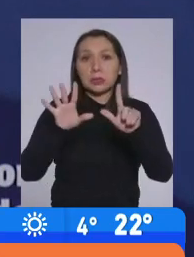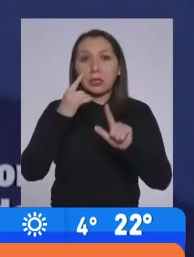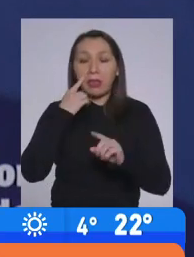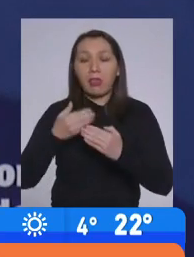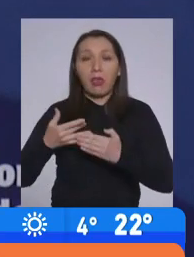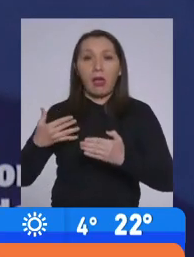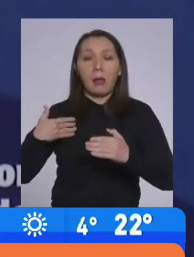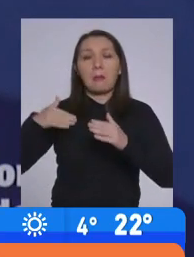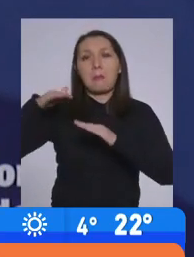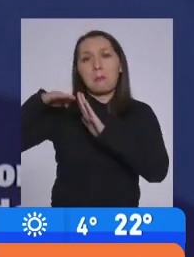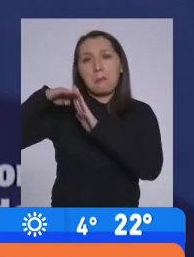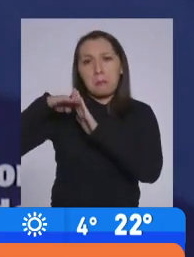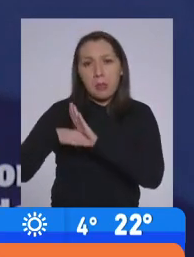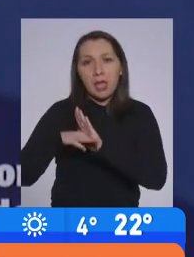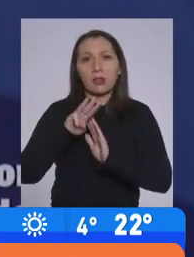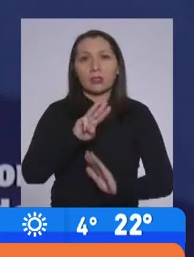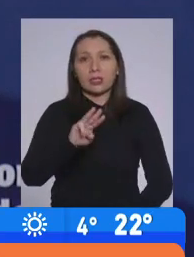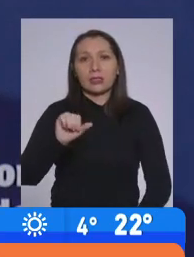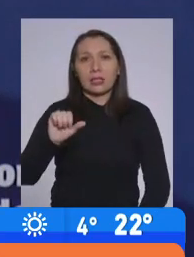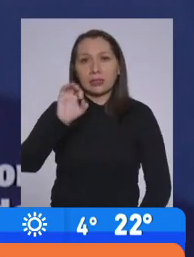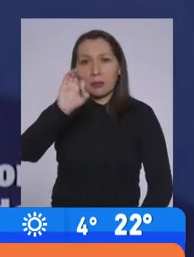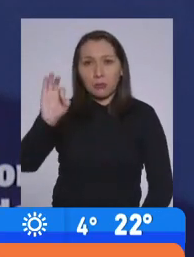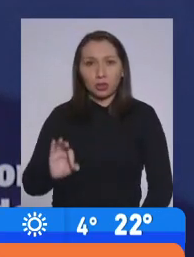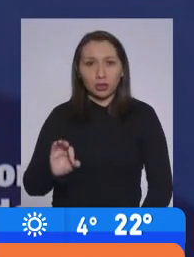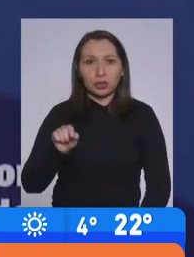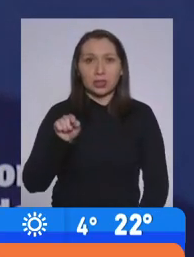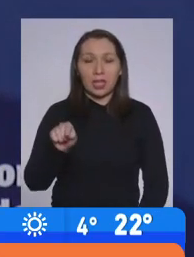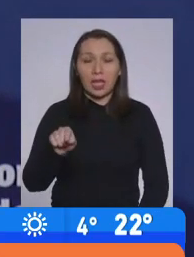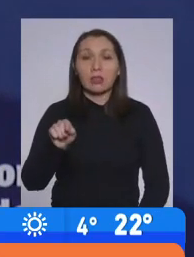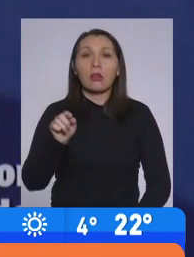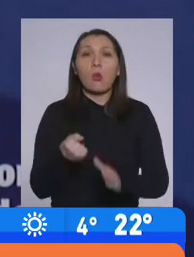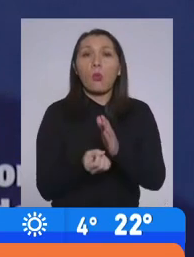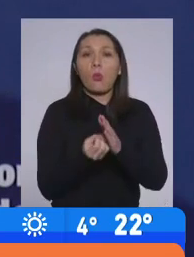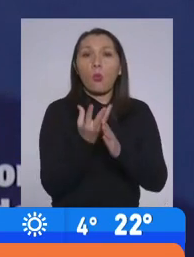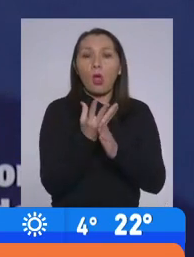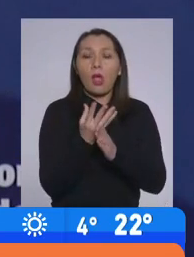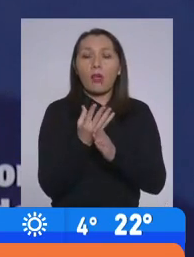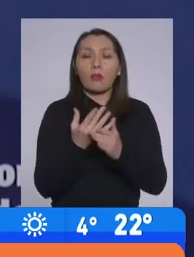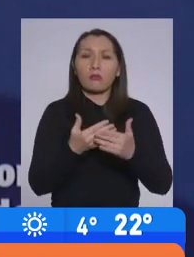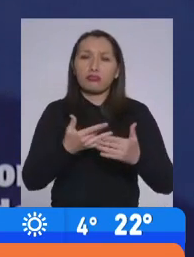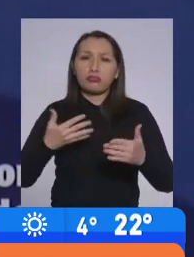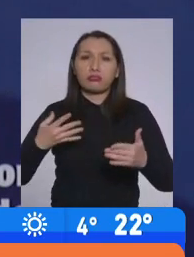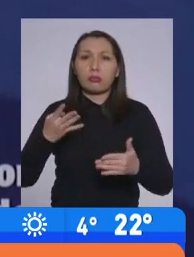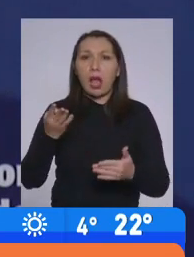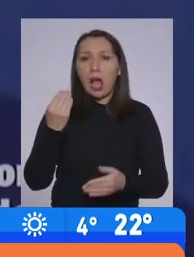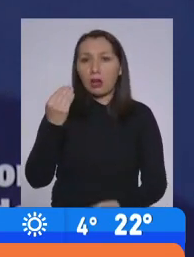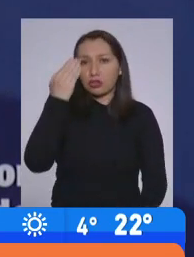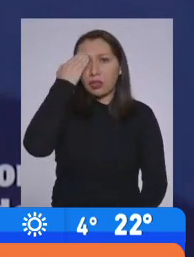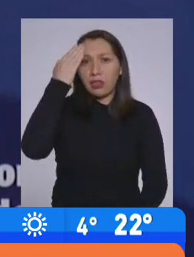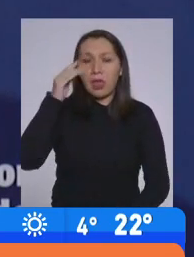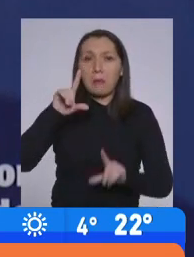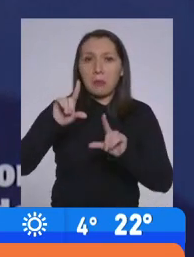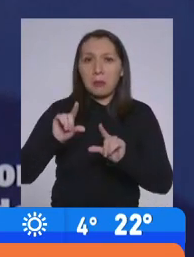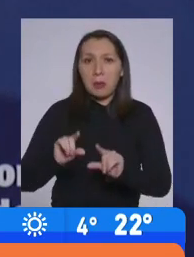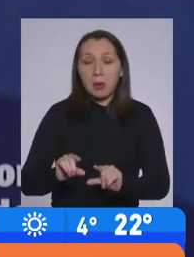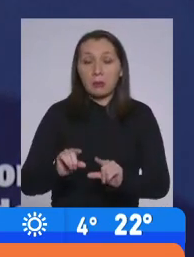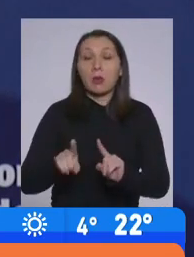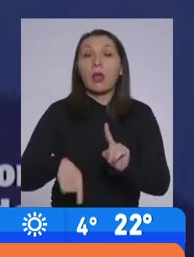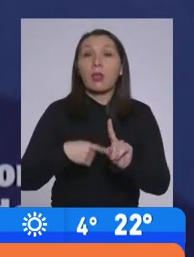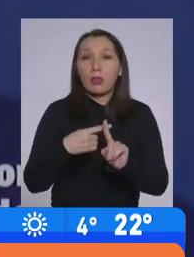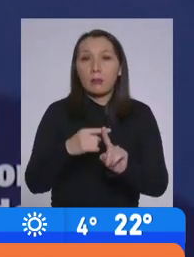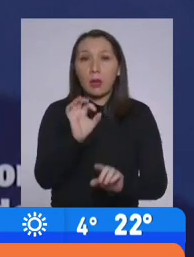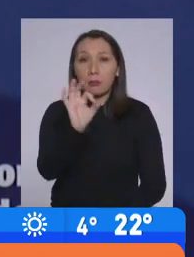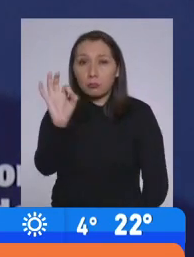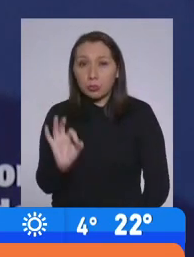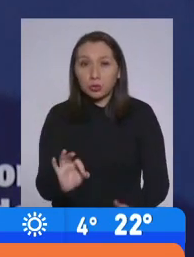y menos 36% de los casos nuevos en los últimos 14 días además la tasa